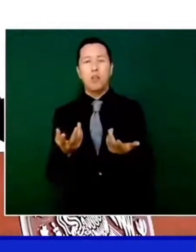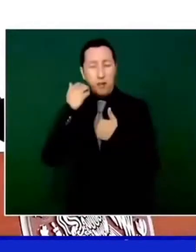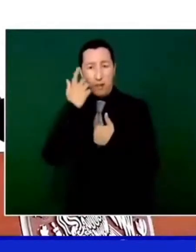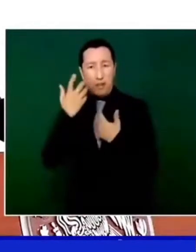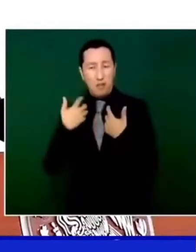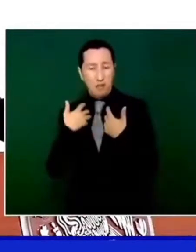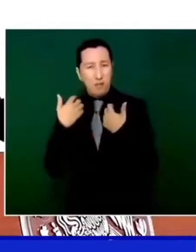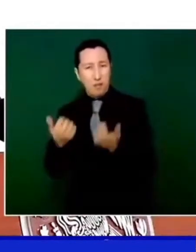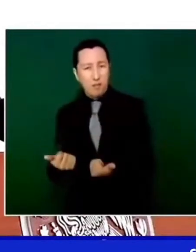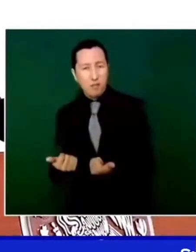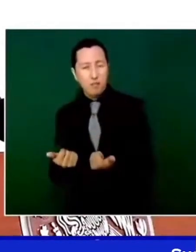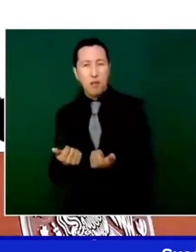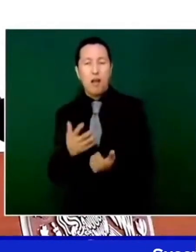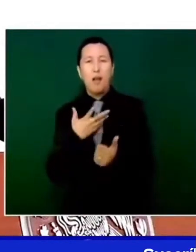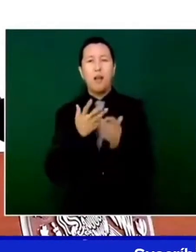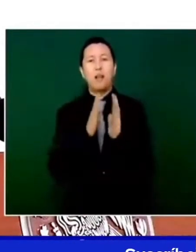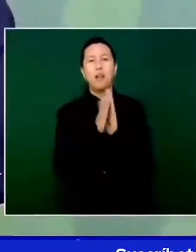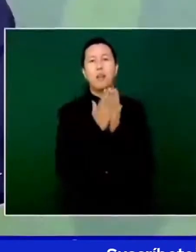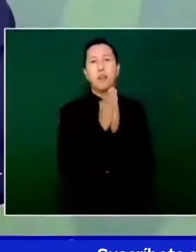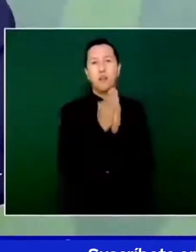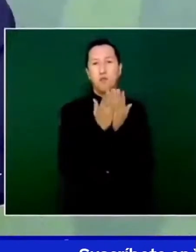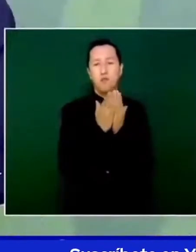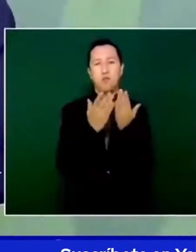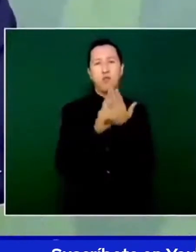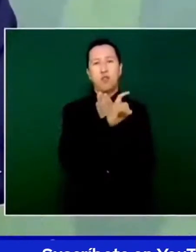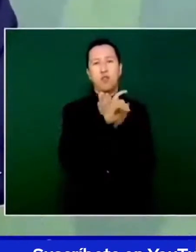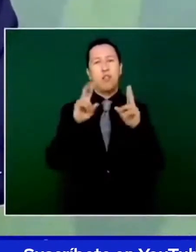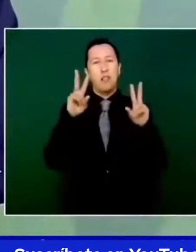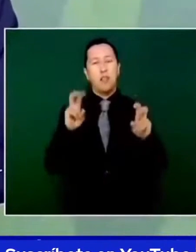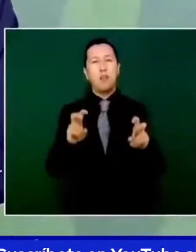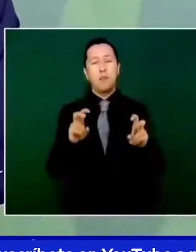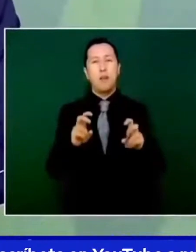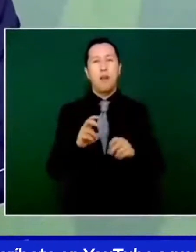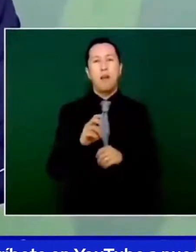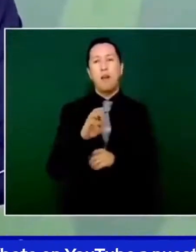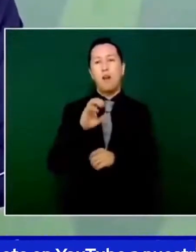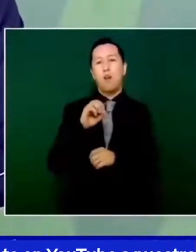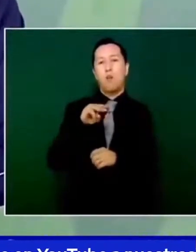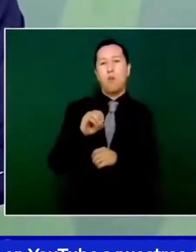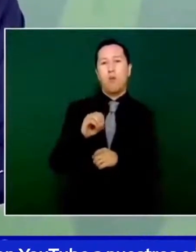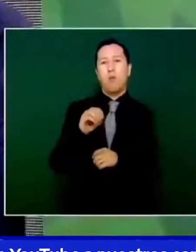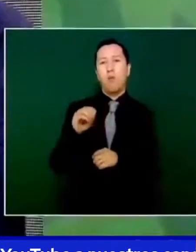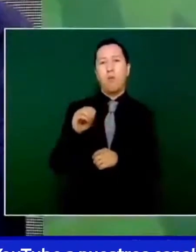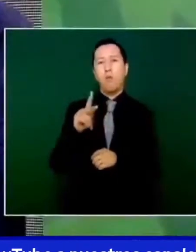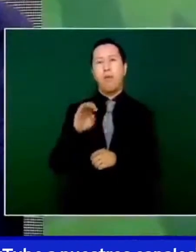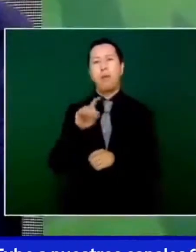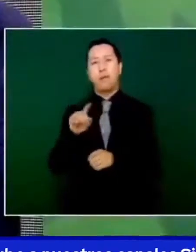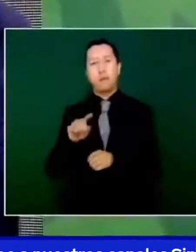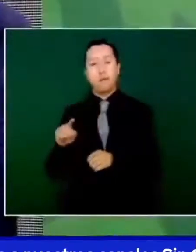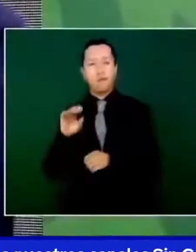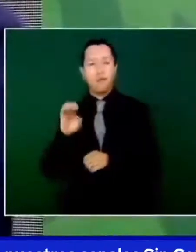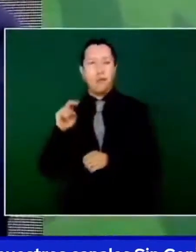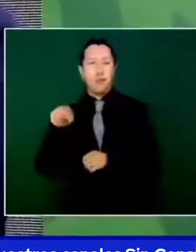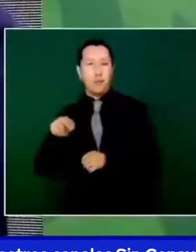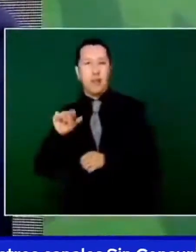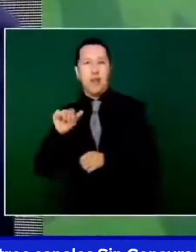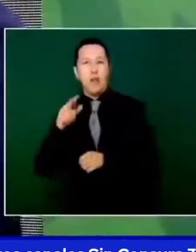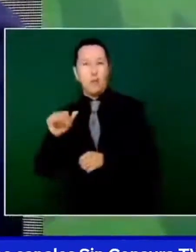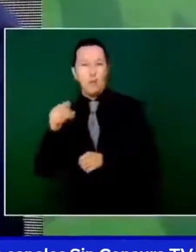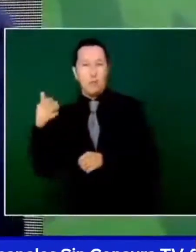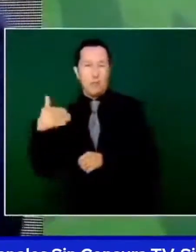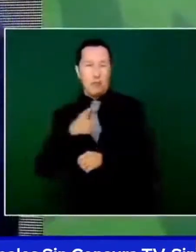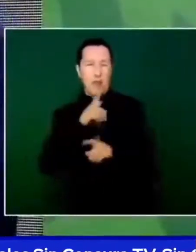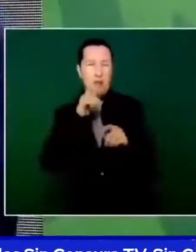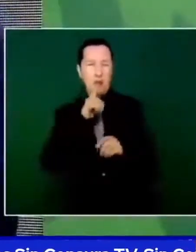agua de Mario Vargas Llosa, porque fue candidato él a la presidencia y enfrentó a